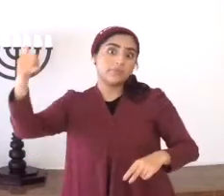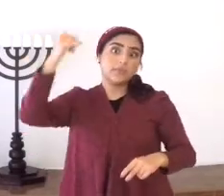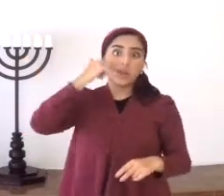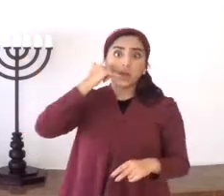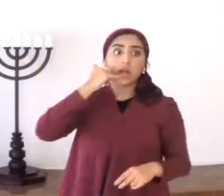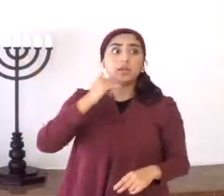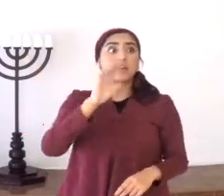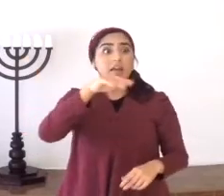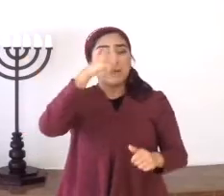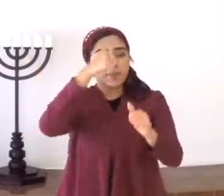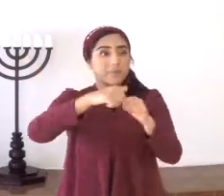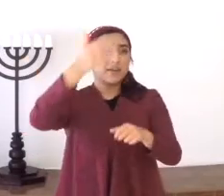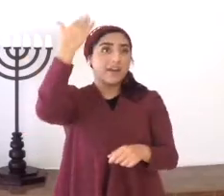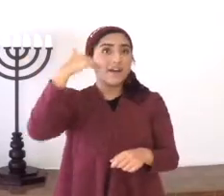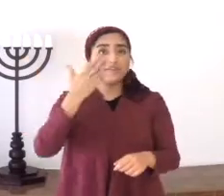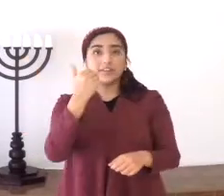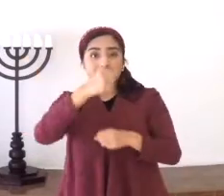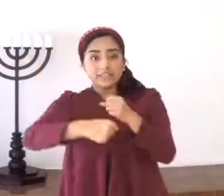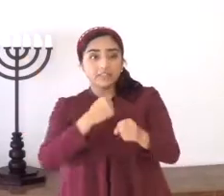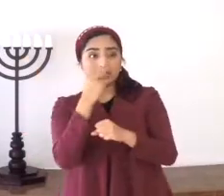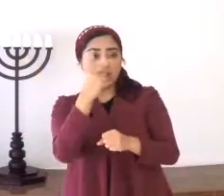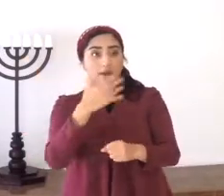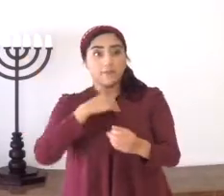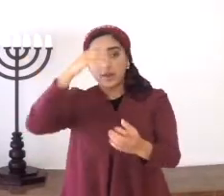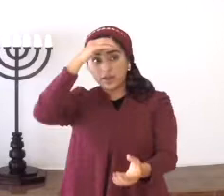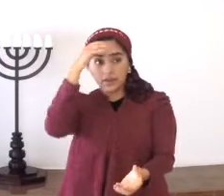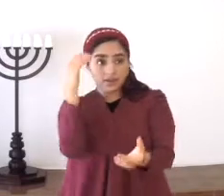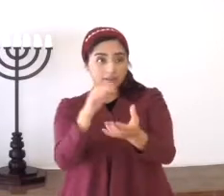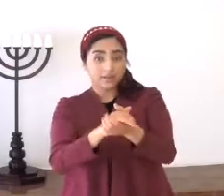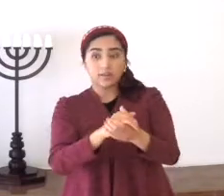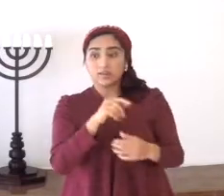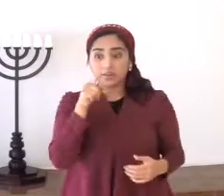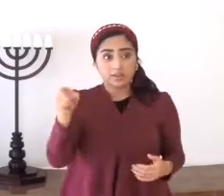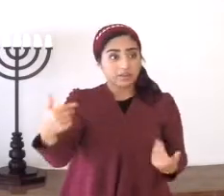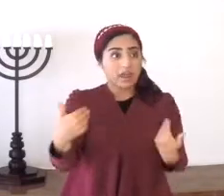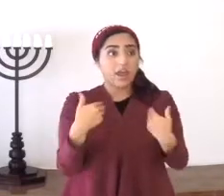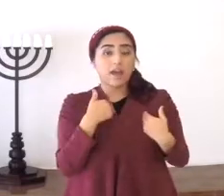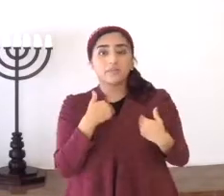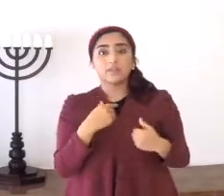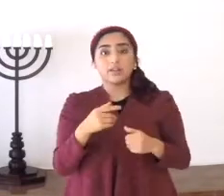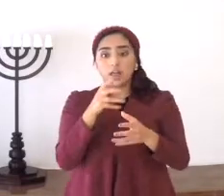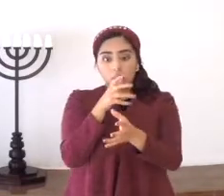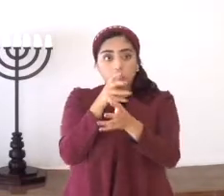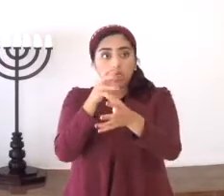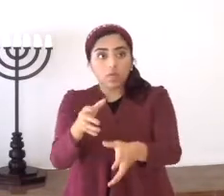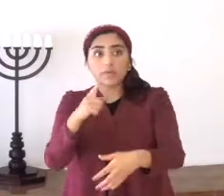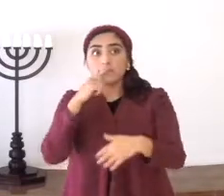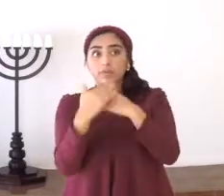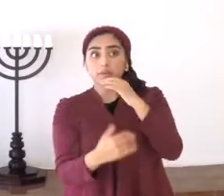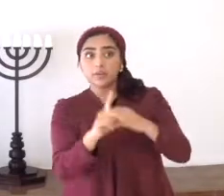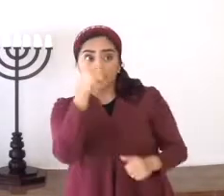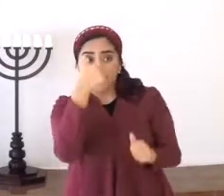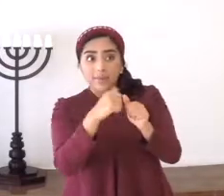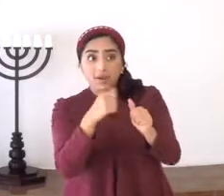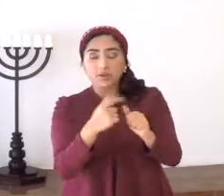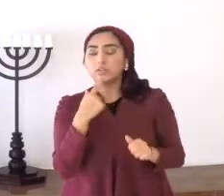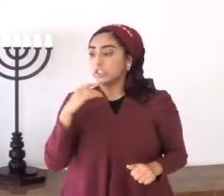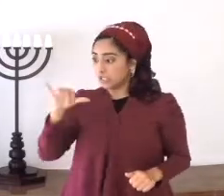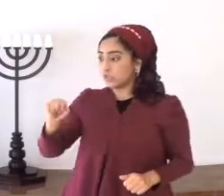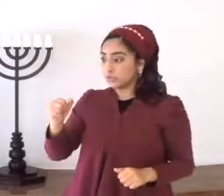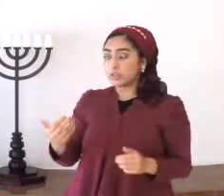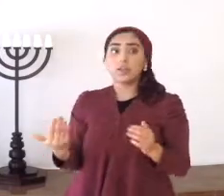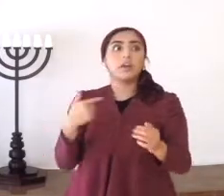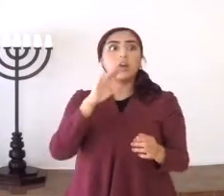sangre. Doctor, ¿se acuerda usted que hace 15 años vio a mi marido? Sí, y tenía una hemorragia, o ellos dicen